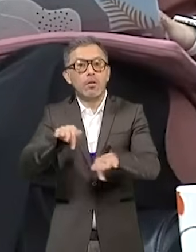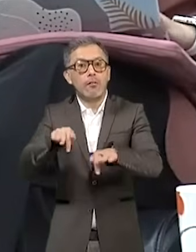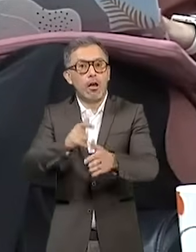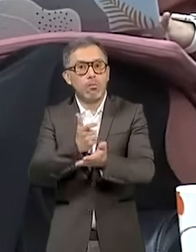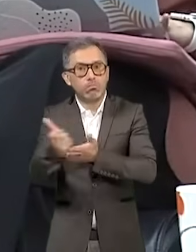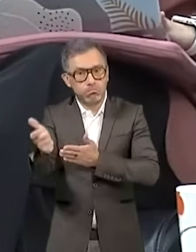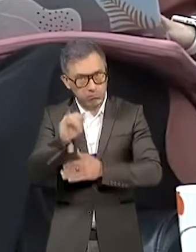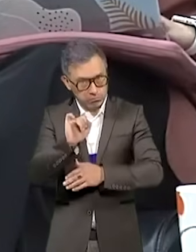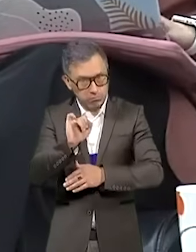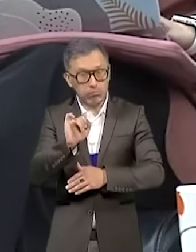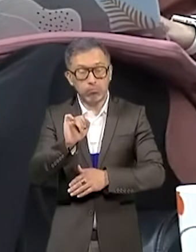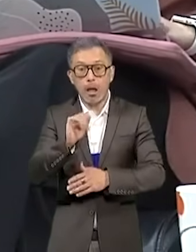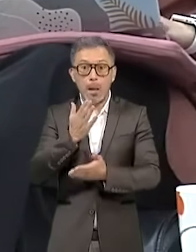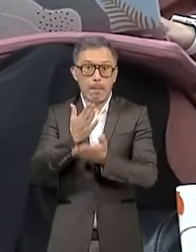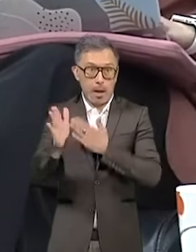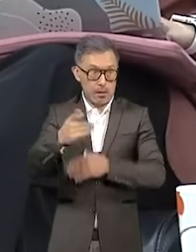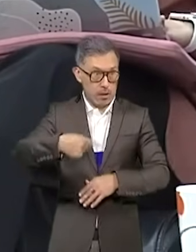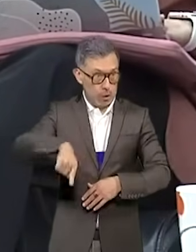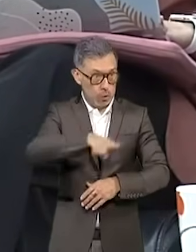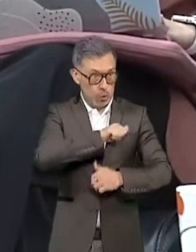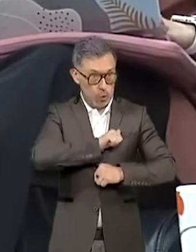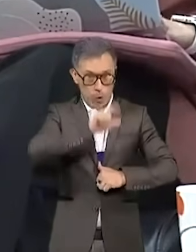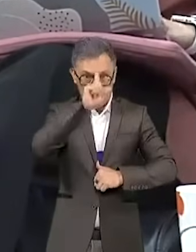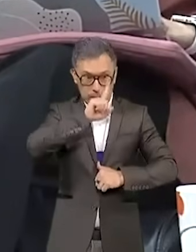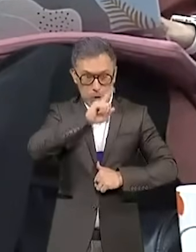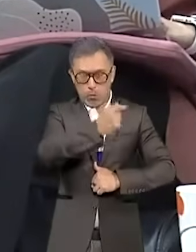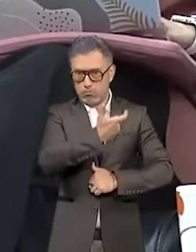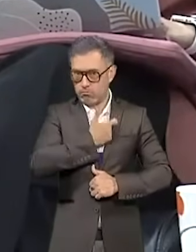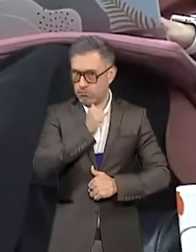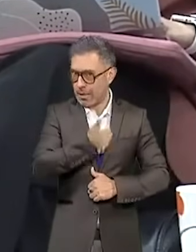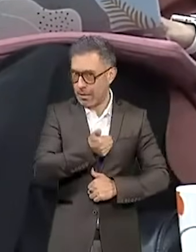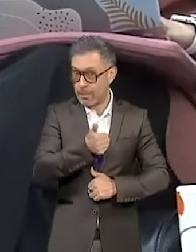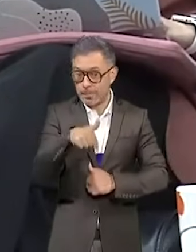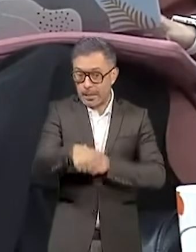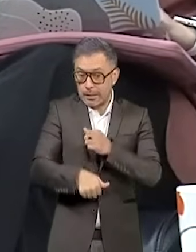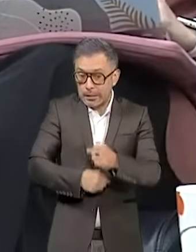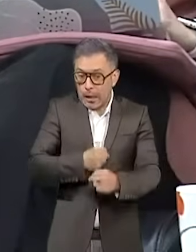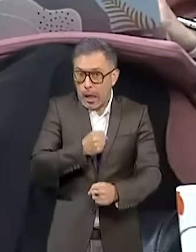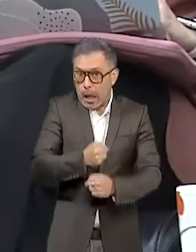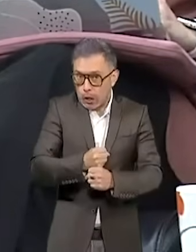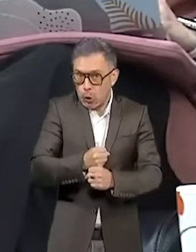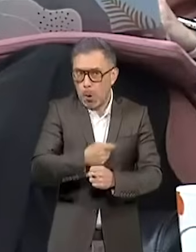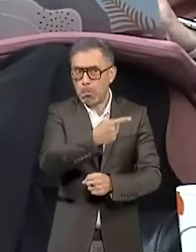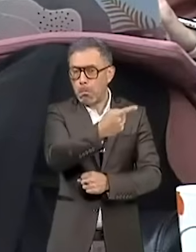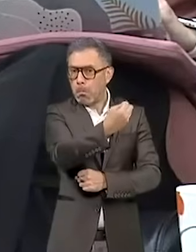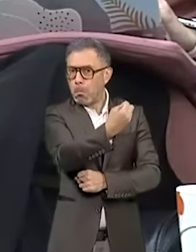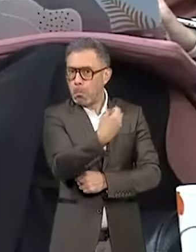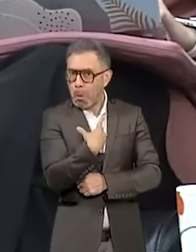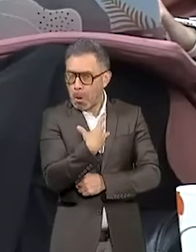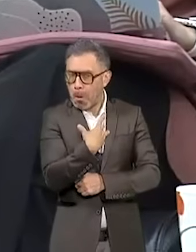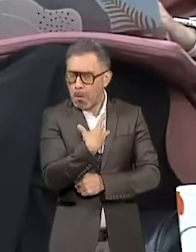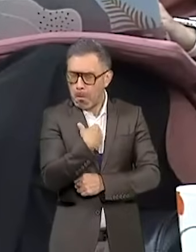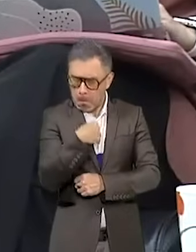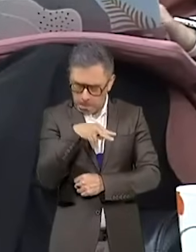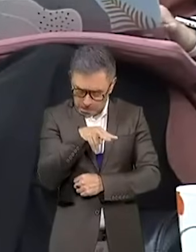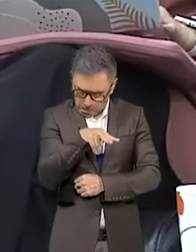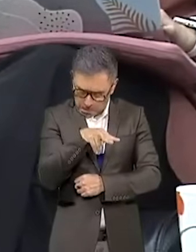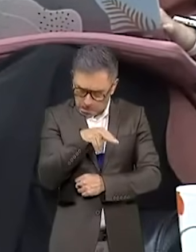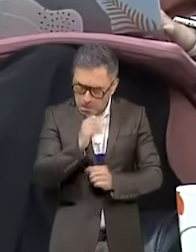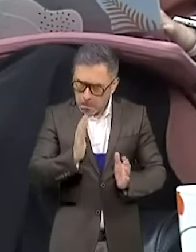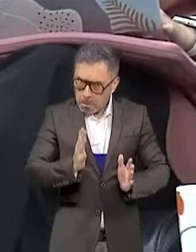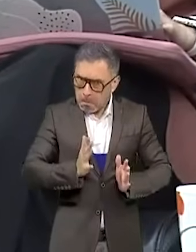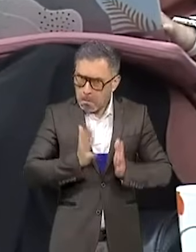recibimos. Este año se nos hizo un depósito, lo cual nos sorprendió mucho y yo ya mandé un oficio para